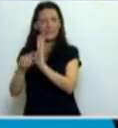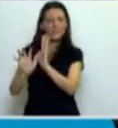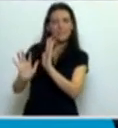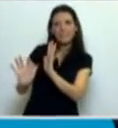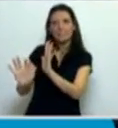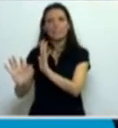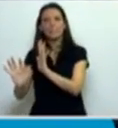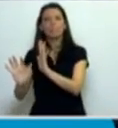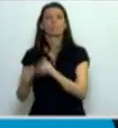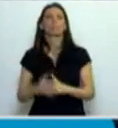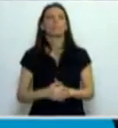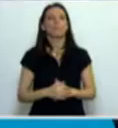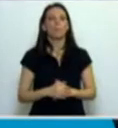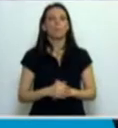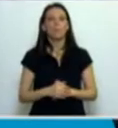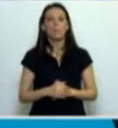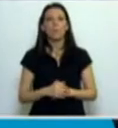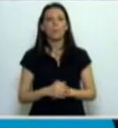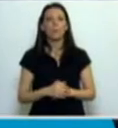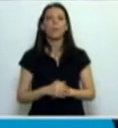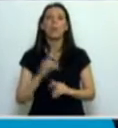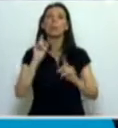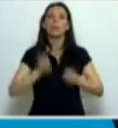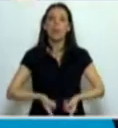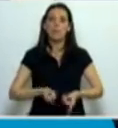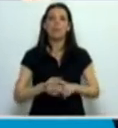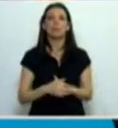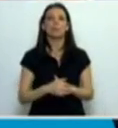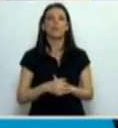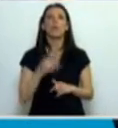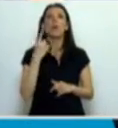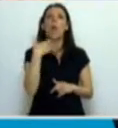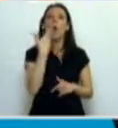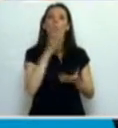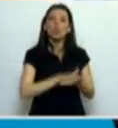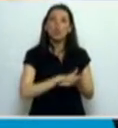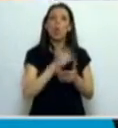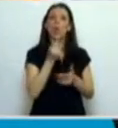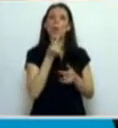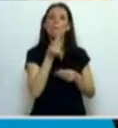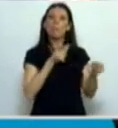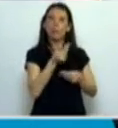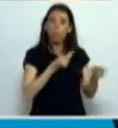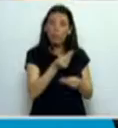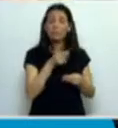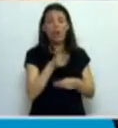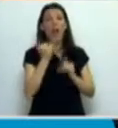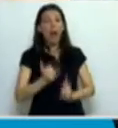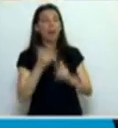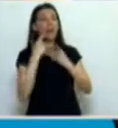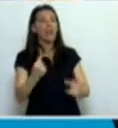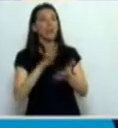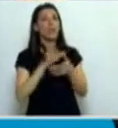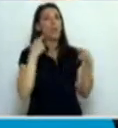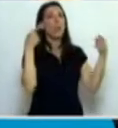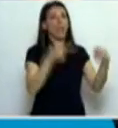que son precisamente estos. Además, en lo que tiene que ver con la planificación presupuestaria, hay una crítica a los objetivos, es decir, se